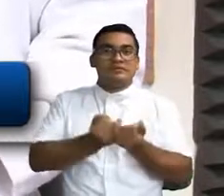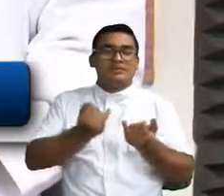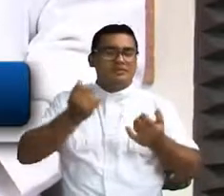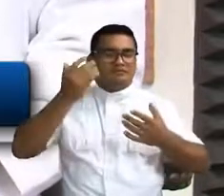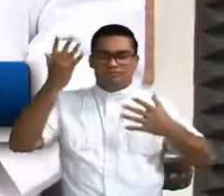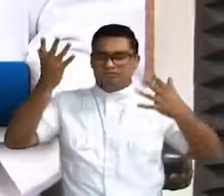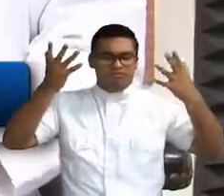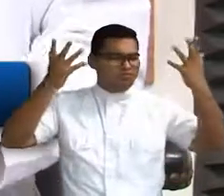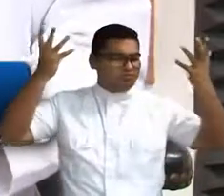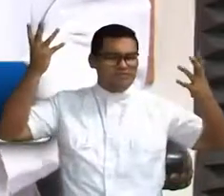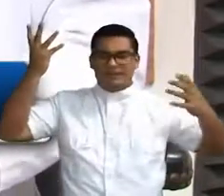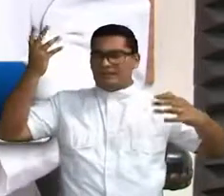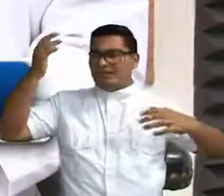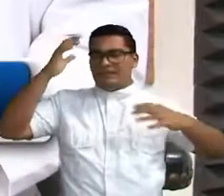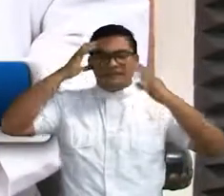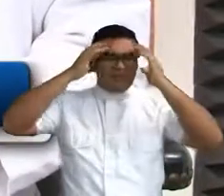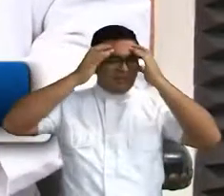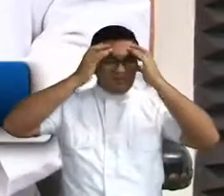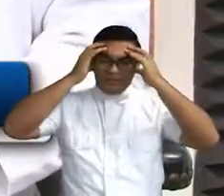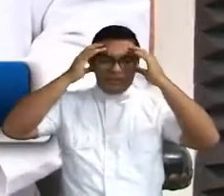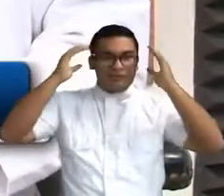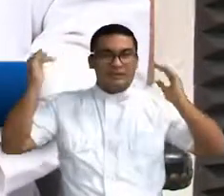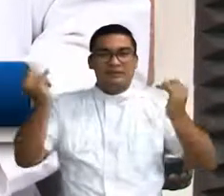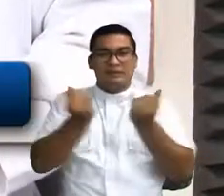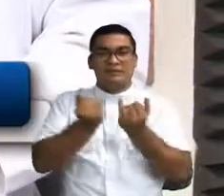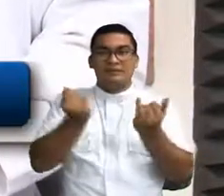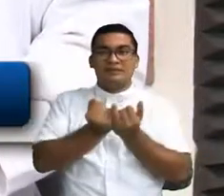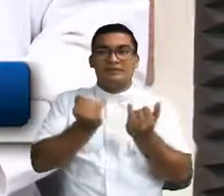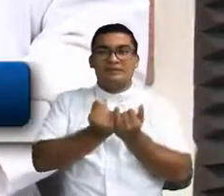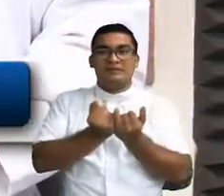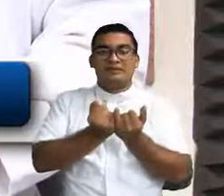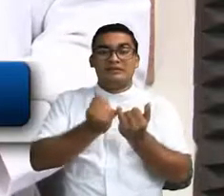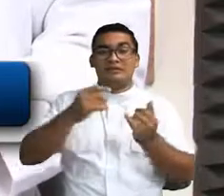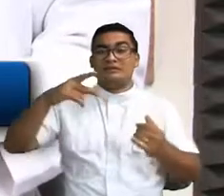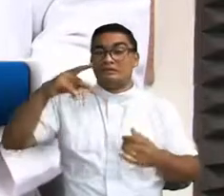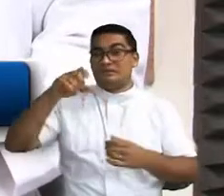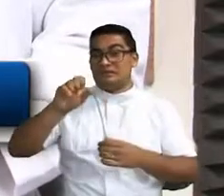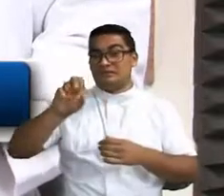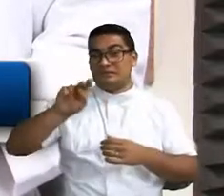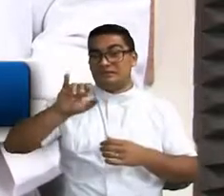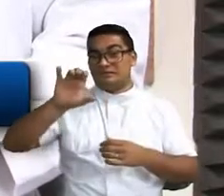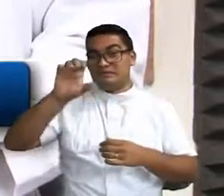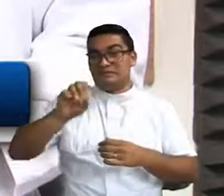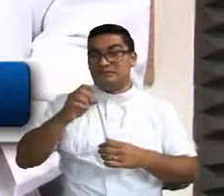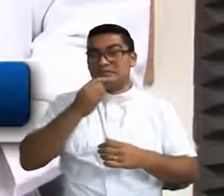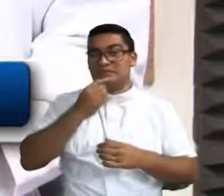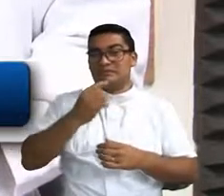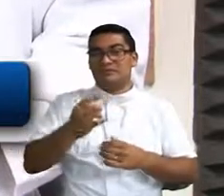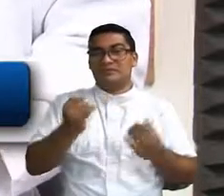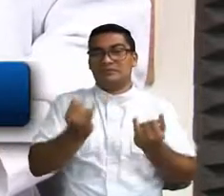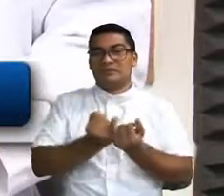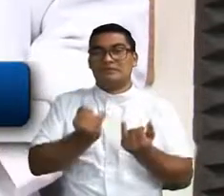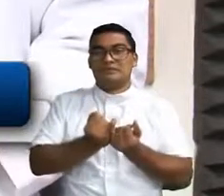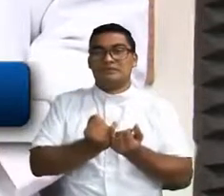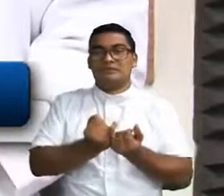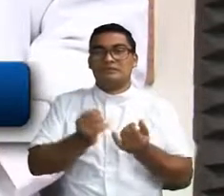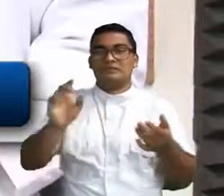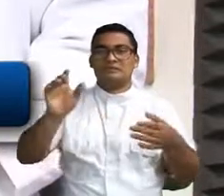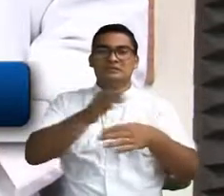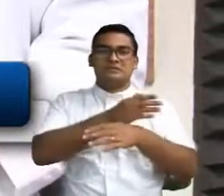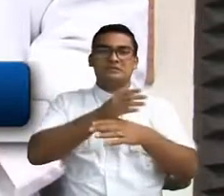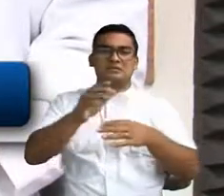este tipo de situaciones hasta llegar a lo último, que son los ataques de pánico, que se muestran en